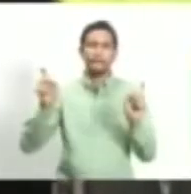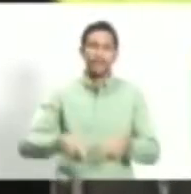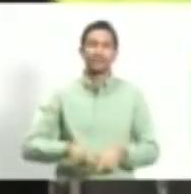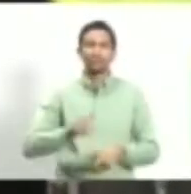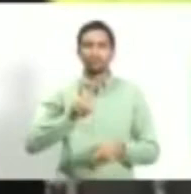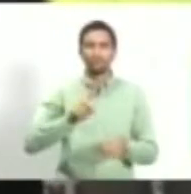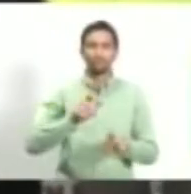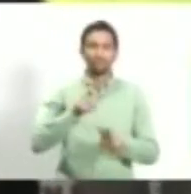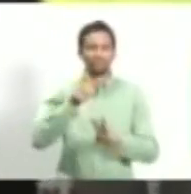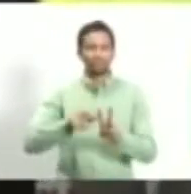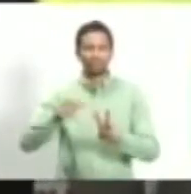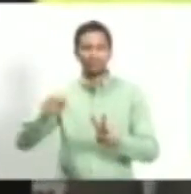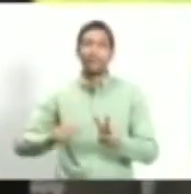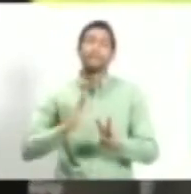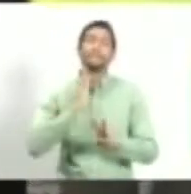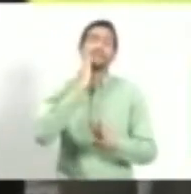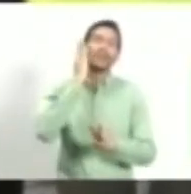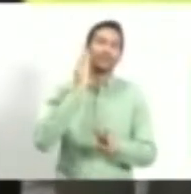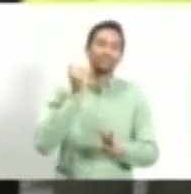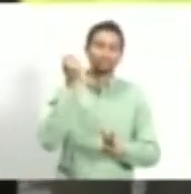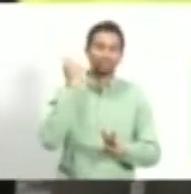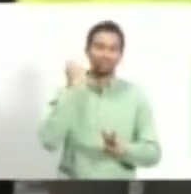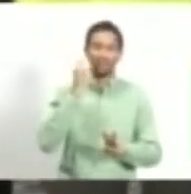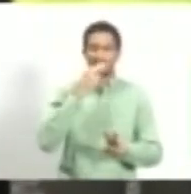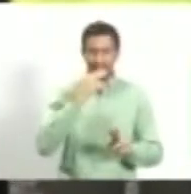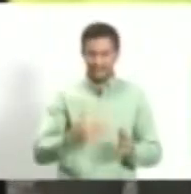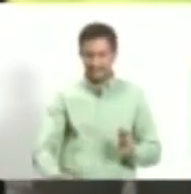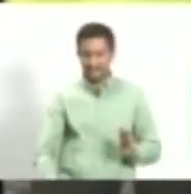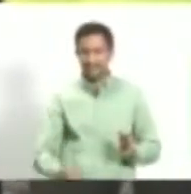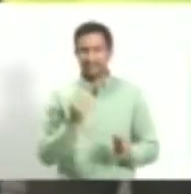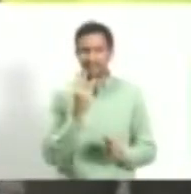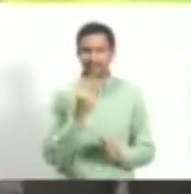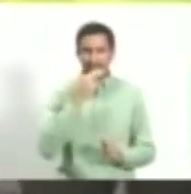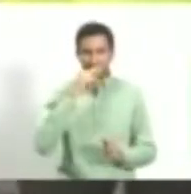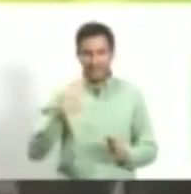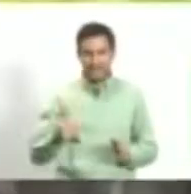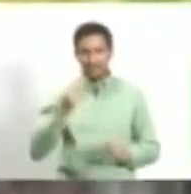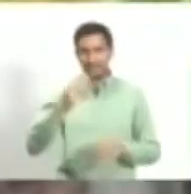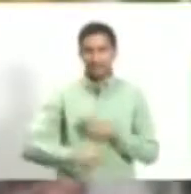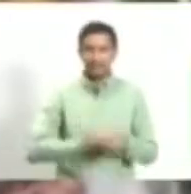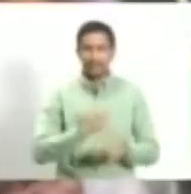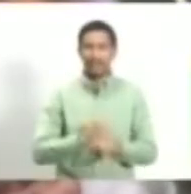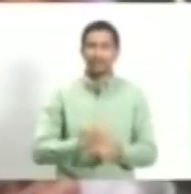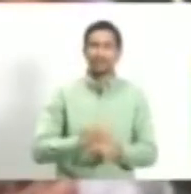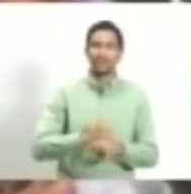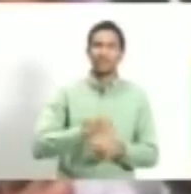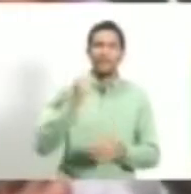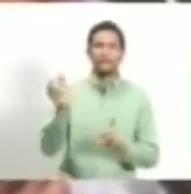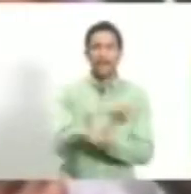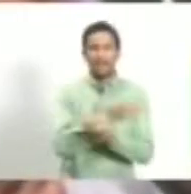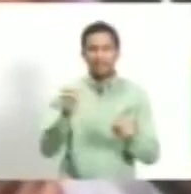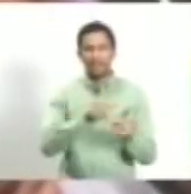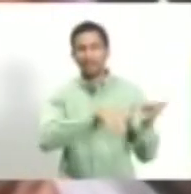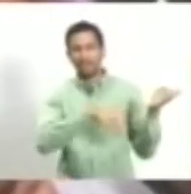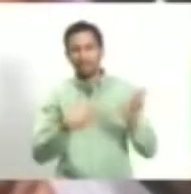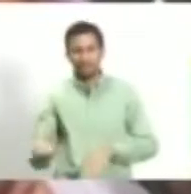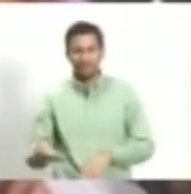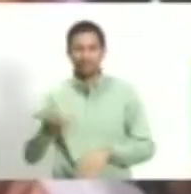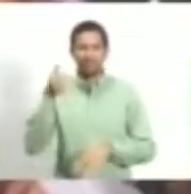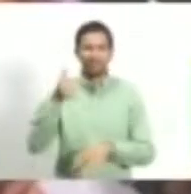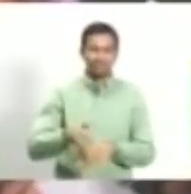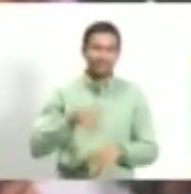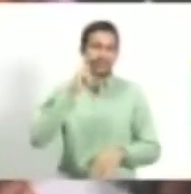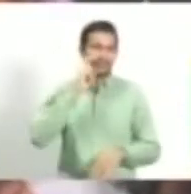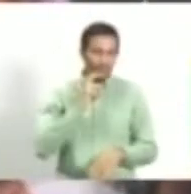3 años, quien falleció el pasado 21 de abril en Ibagué, Tolima, tras haber recibido maltrato físico y abuso sexual. Los